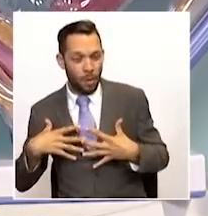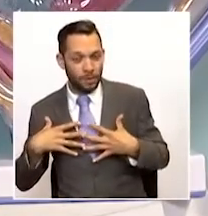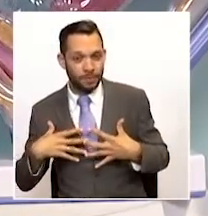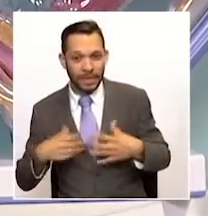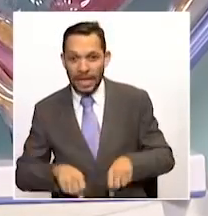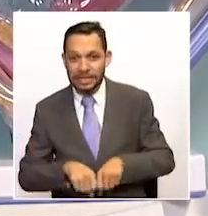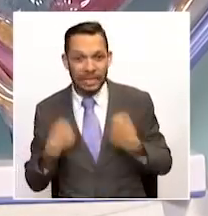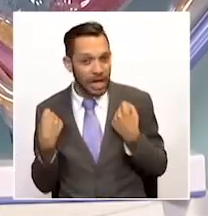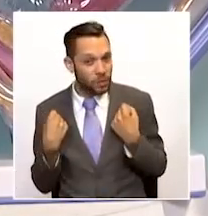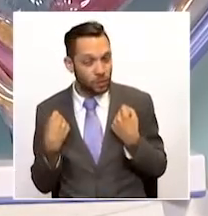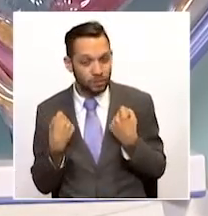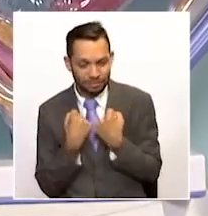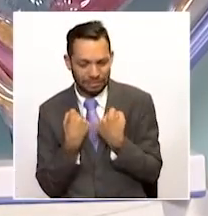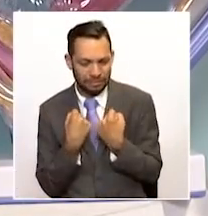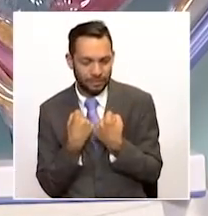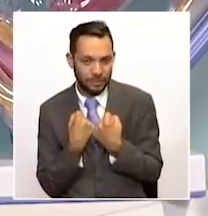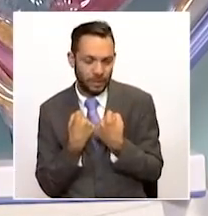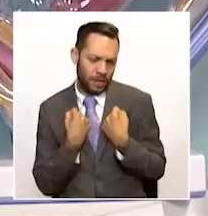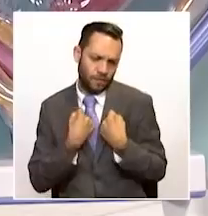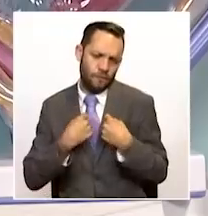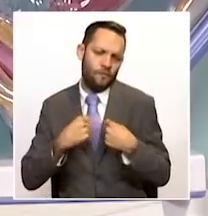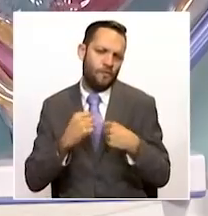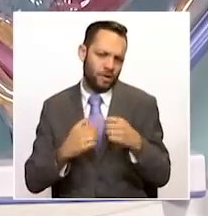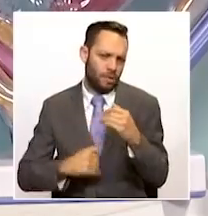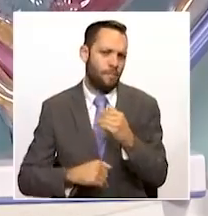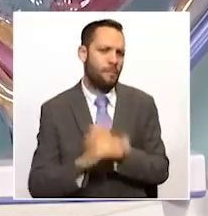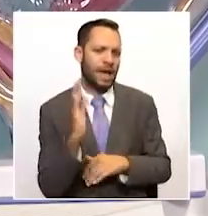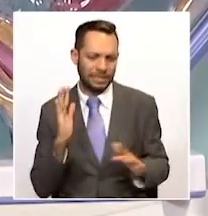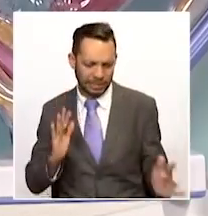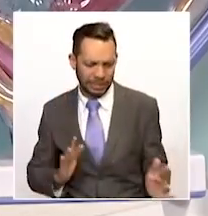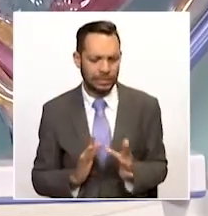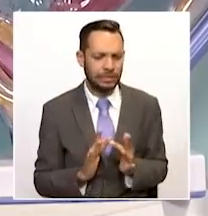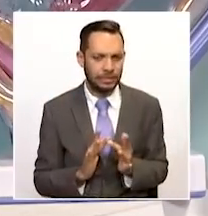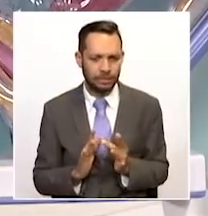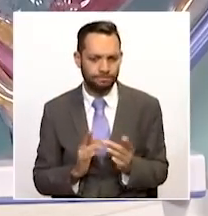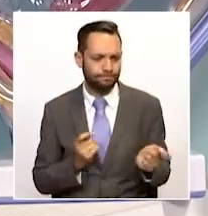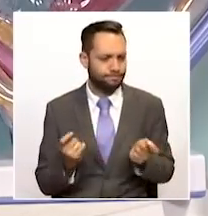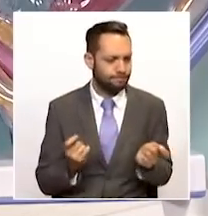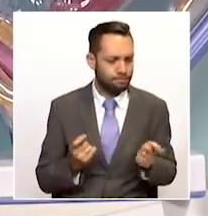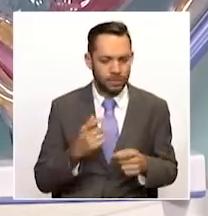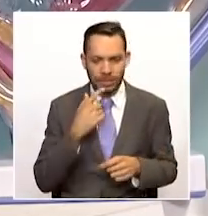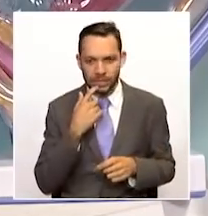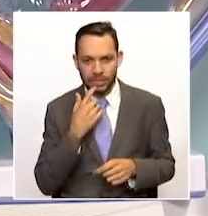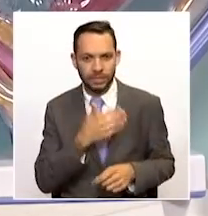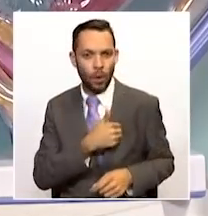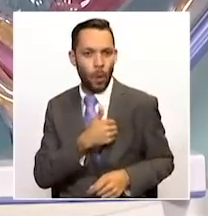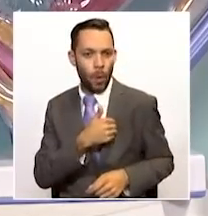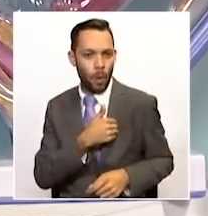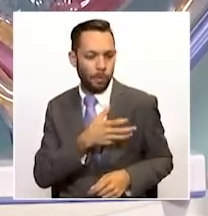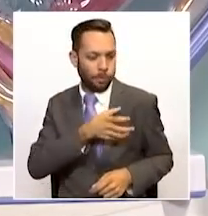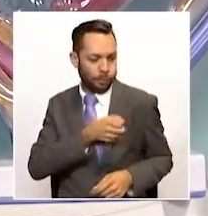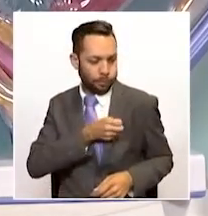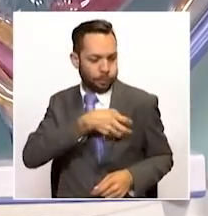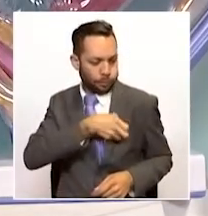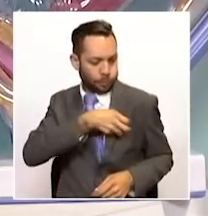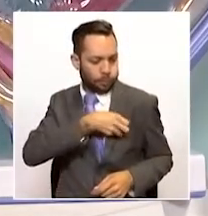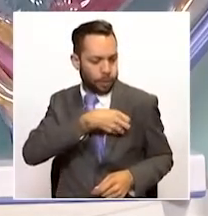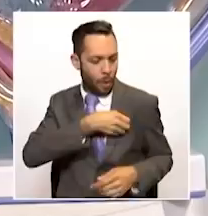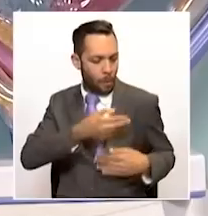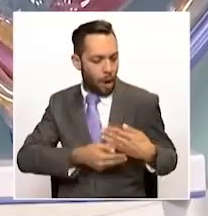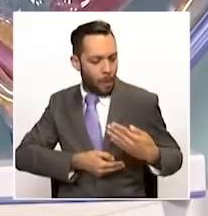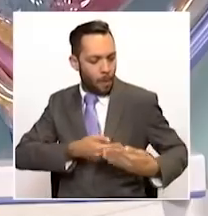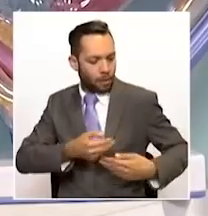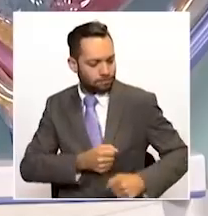arteria está muy estrecha pues él tiene que esforzarse muchísimo para mandar la sangre y el corazón como es un músculo se empiece a crecer ya